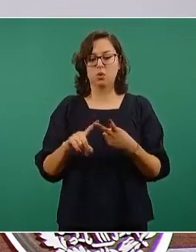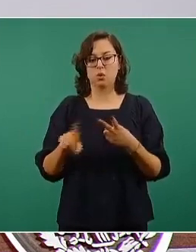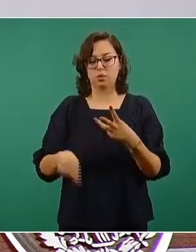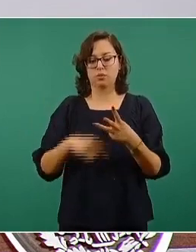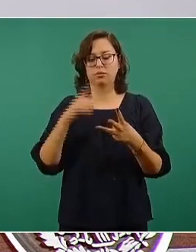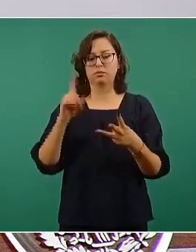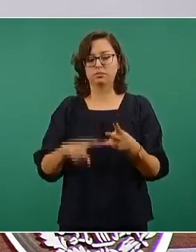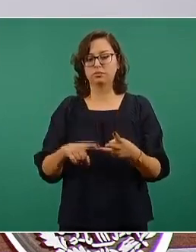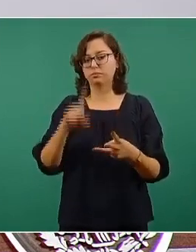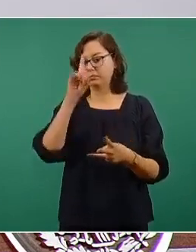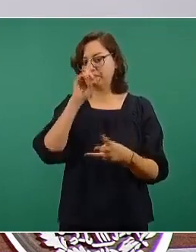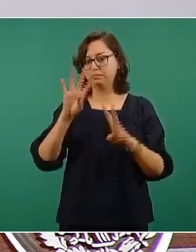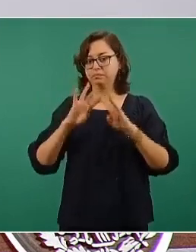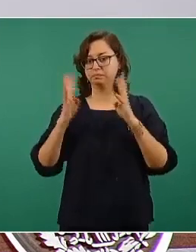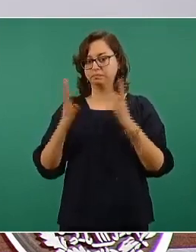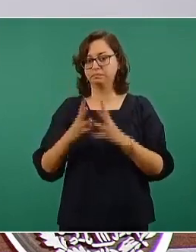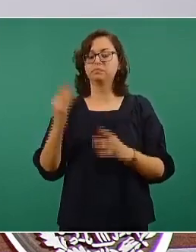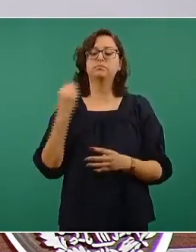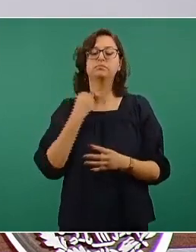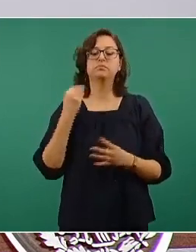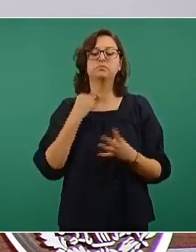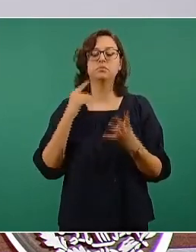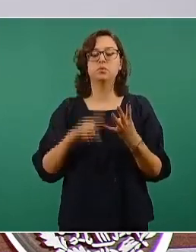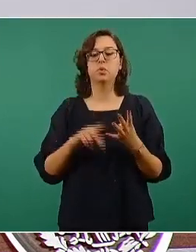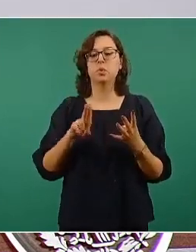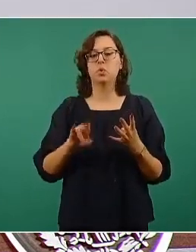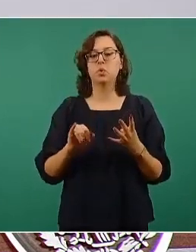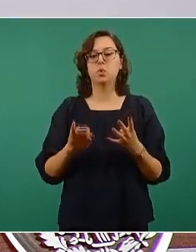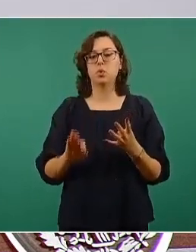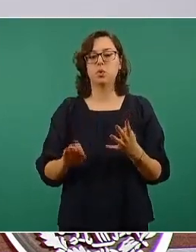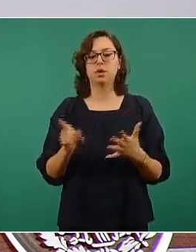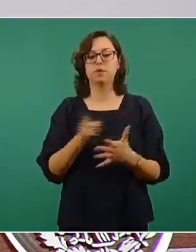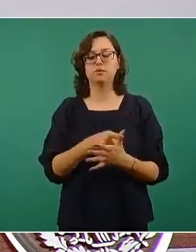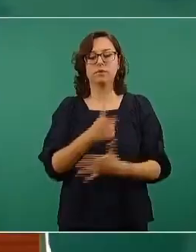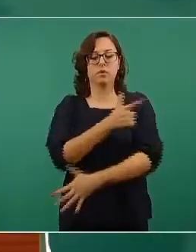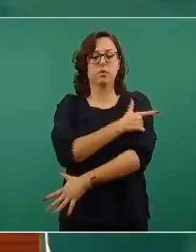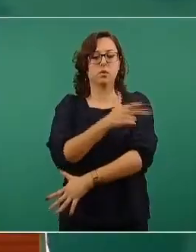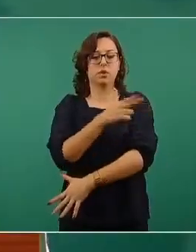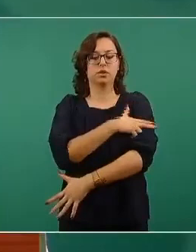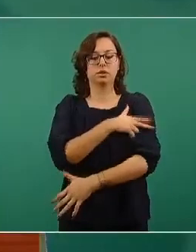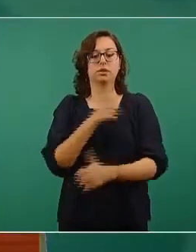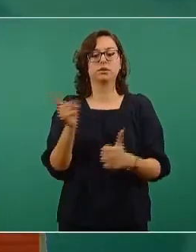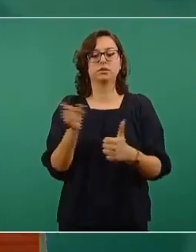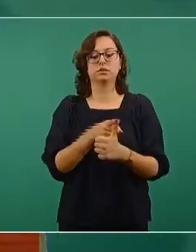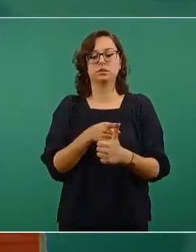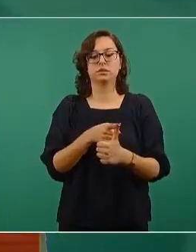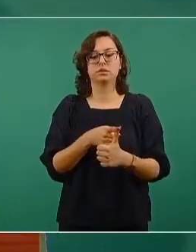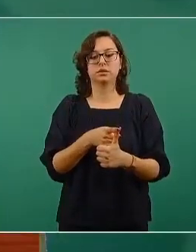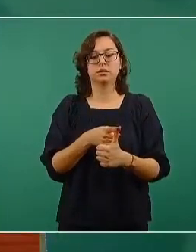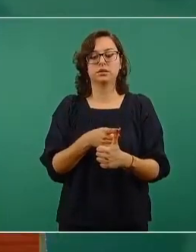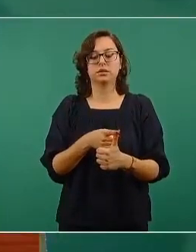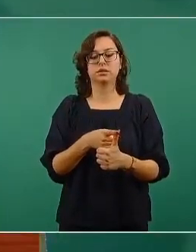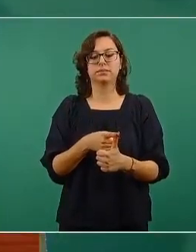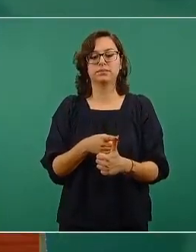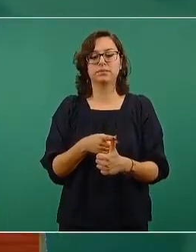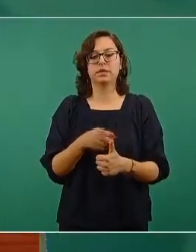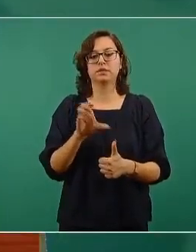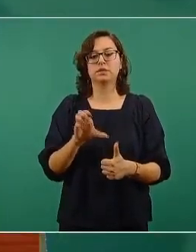Consejería Jurídica, la Unidad de Inteligencia Financiera, la Guardia Nacional y el Centro Nacional de